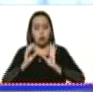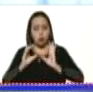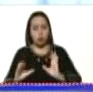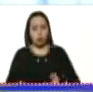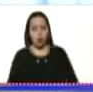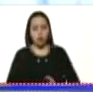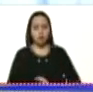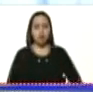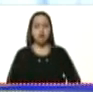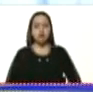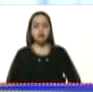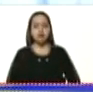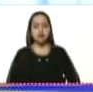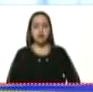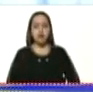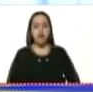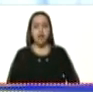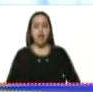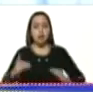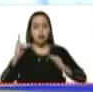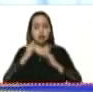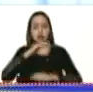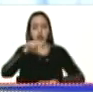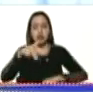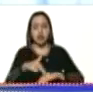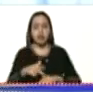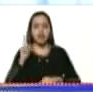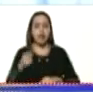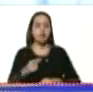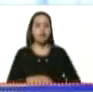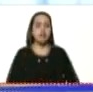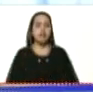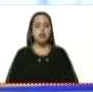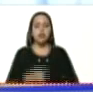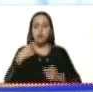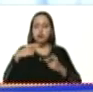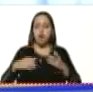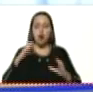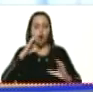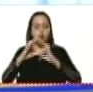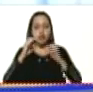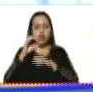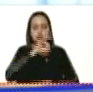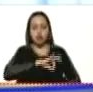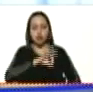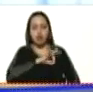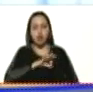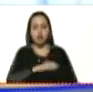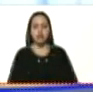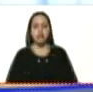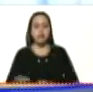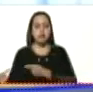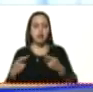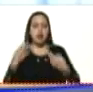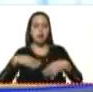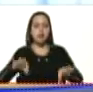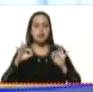medios de comunicación social, invitados especiales, señoras y señores.